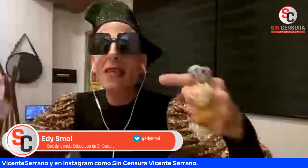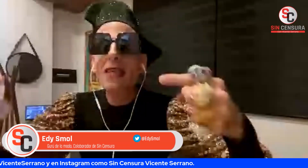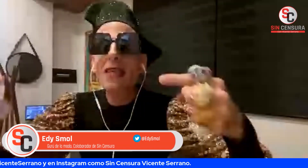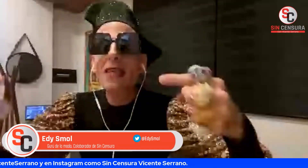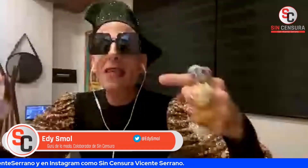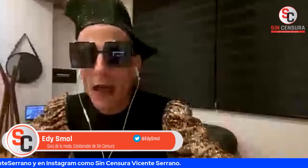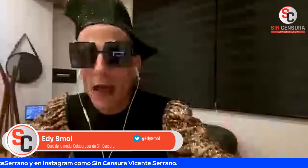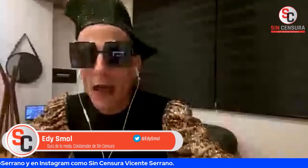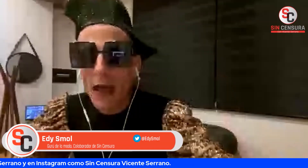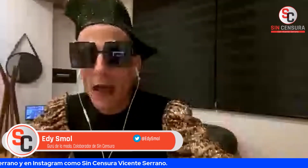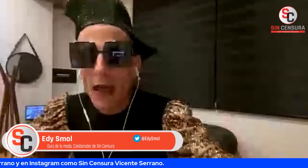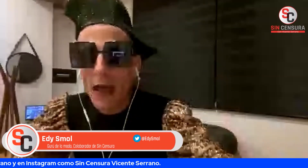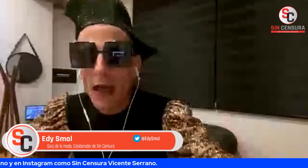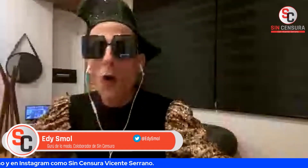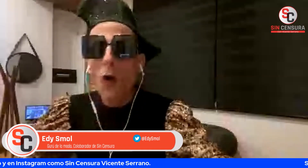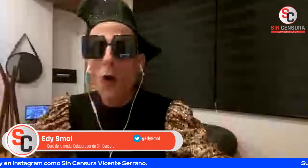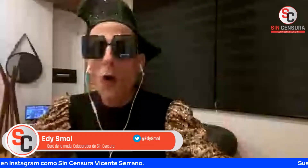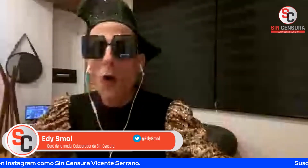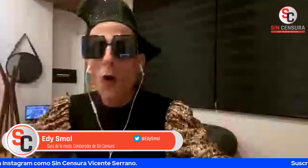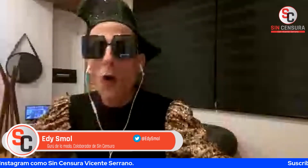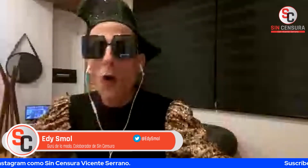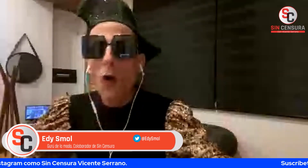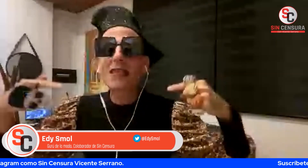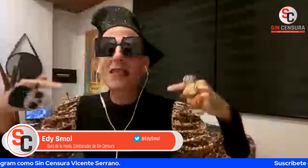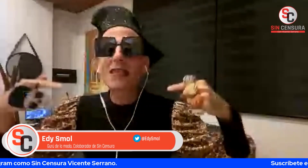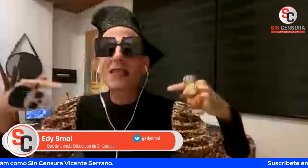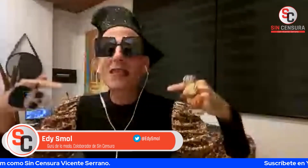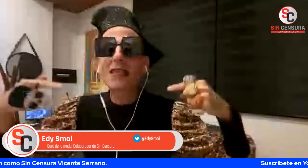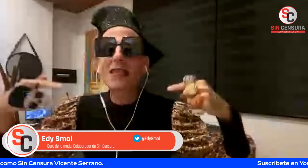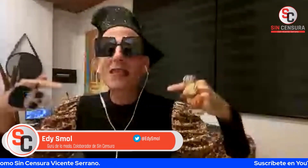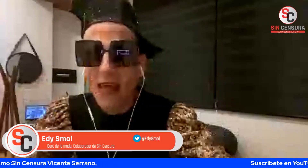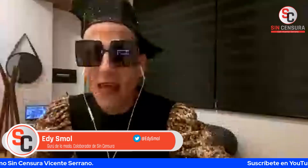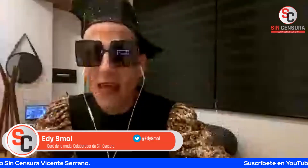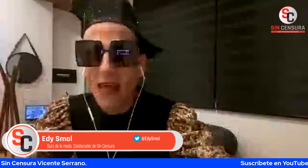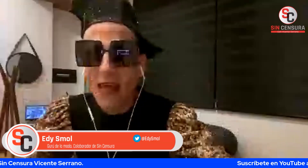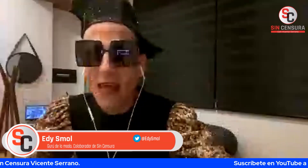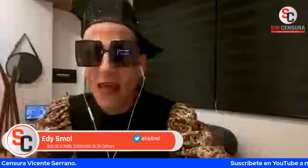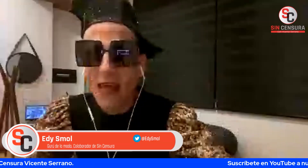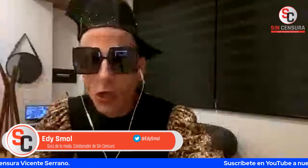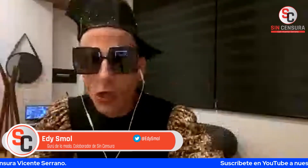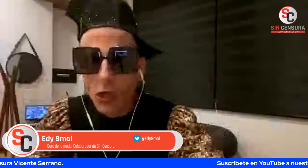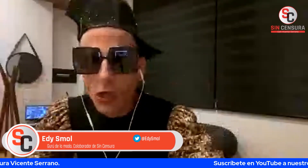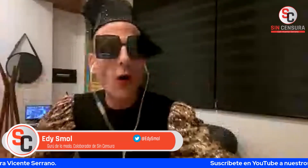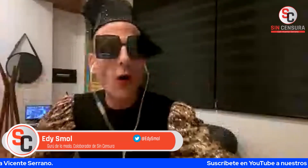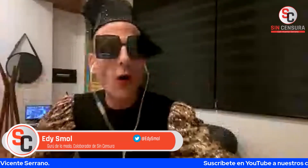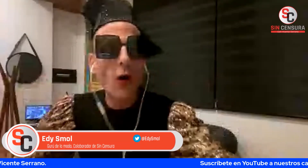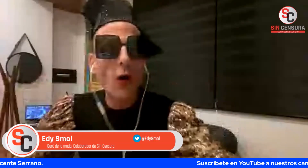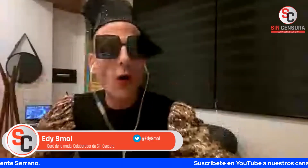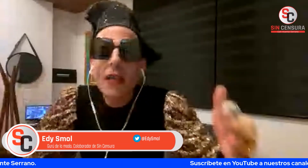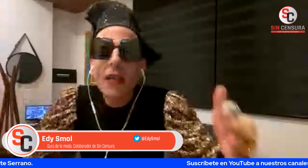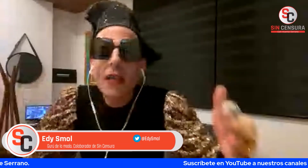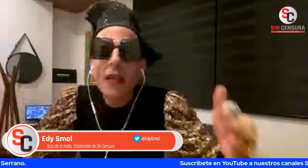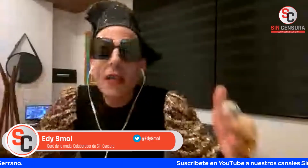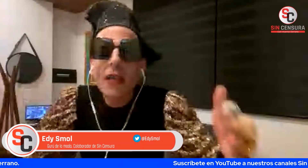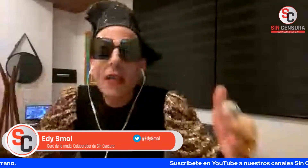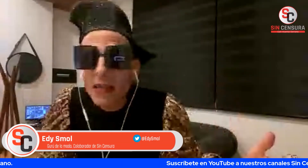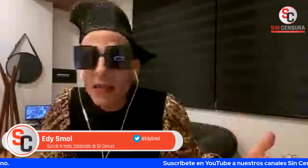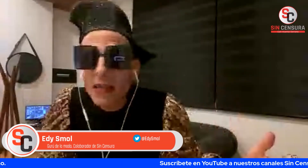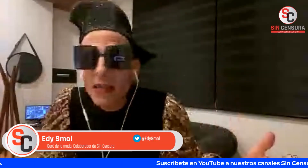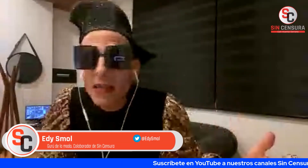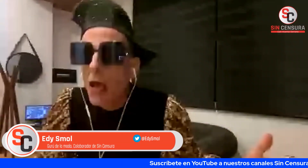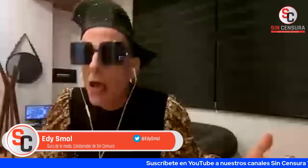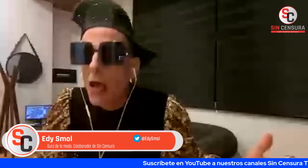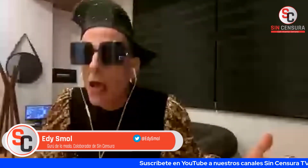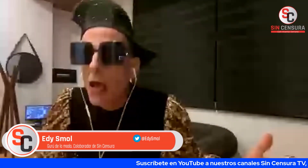venían saliendo de la pandemia, cuando había escasez de toda la cantidad de productos, porque estuvieron